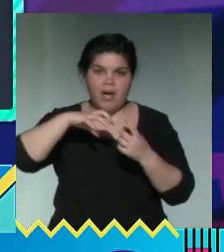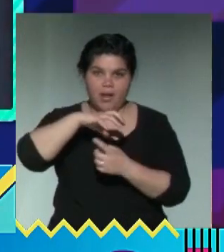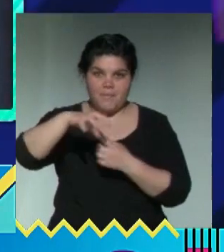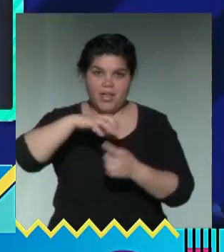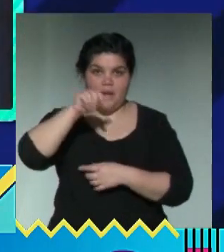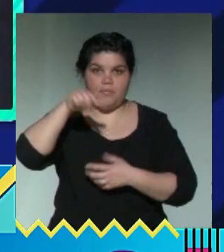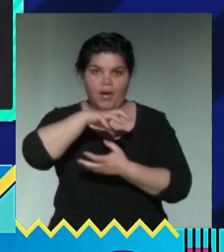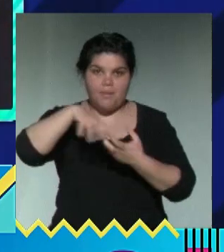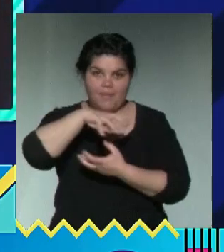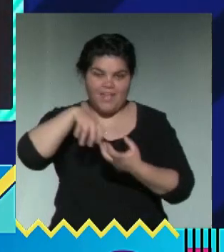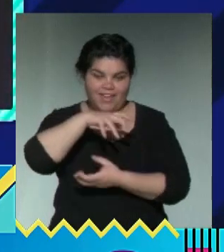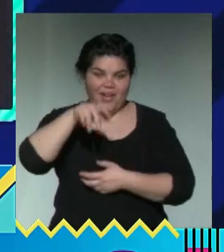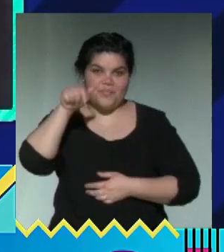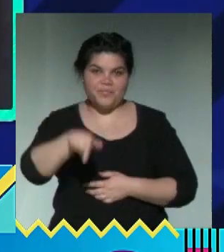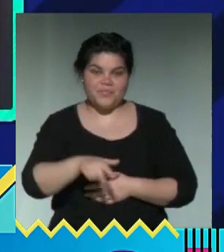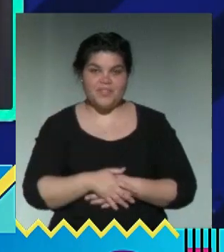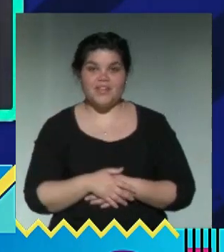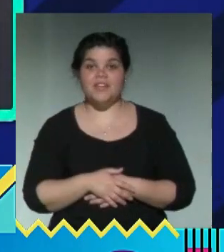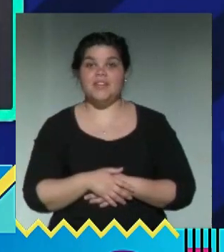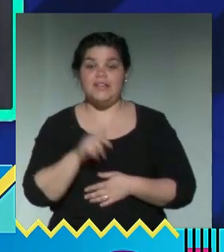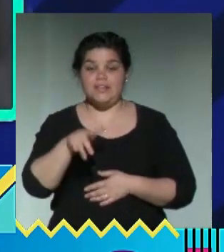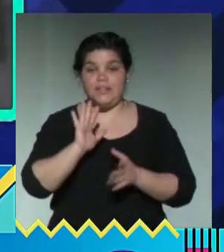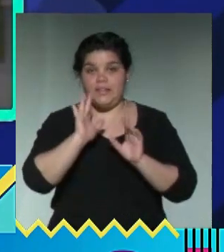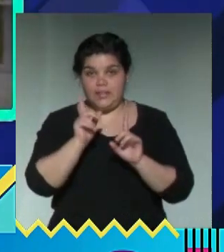Luján, ahí en las inmediaciones del proyecto de